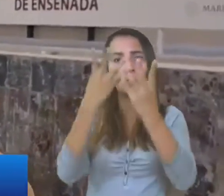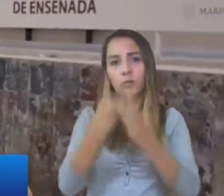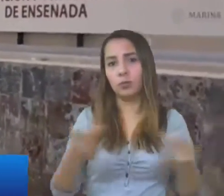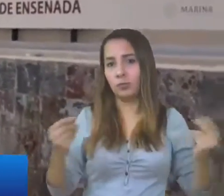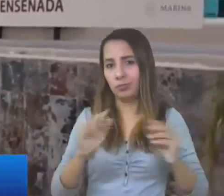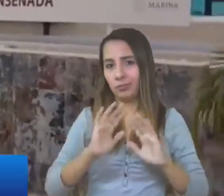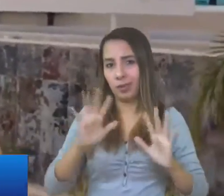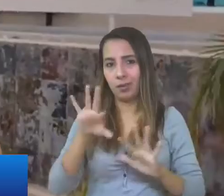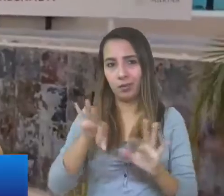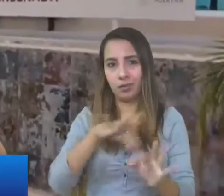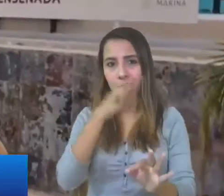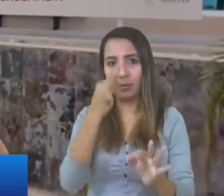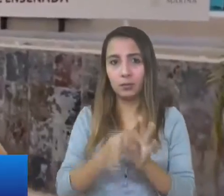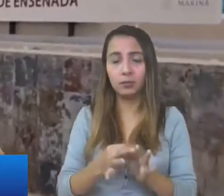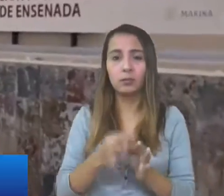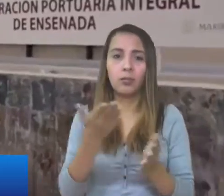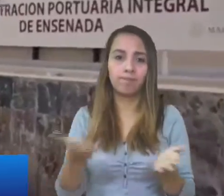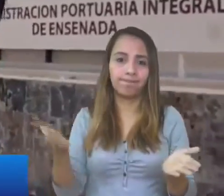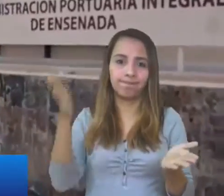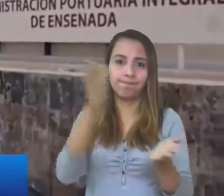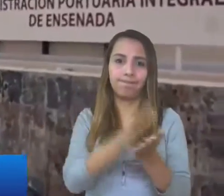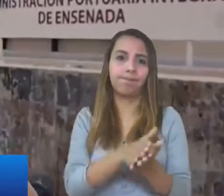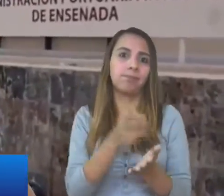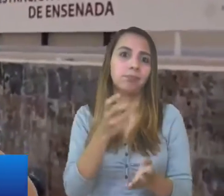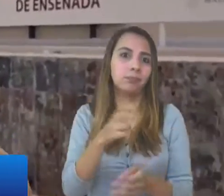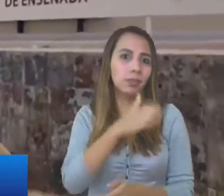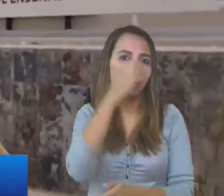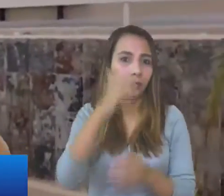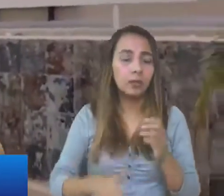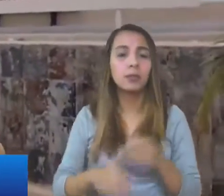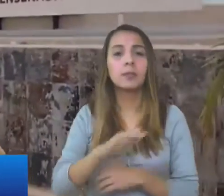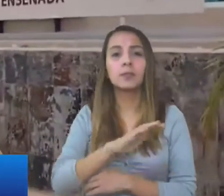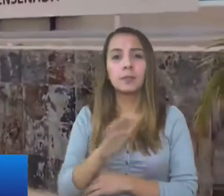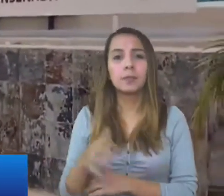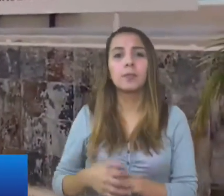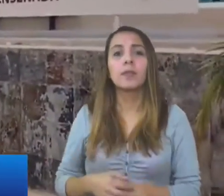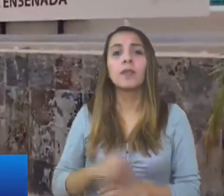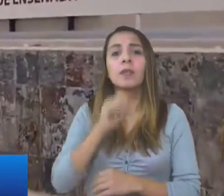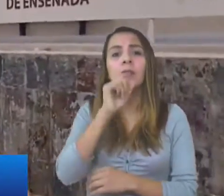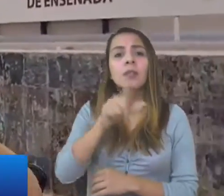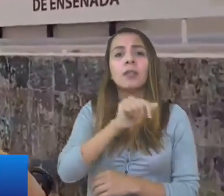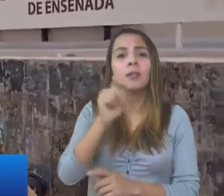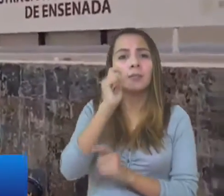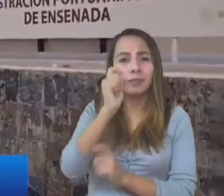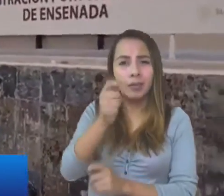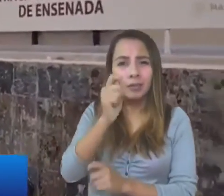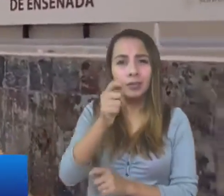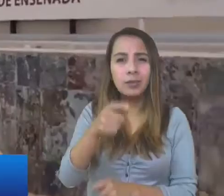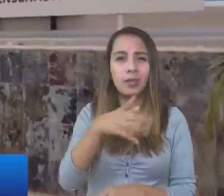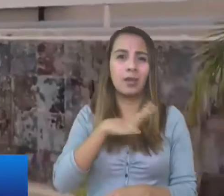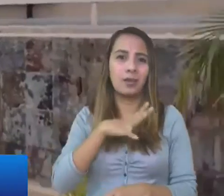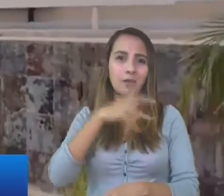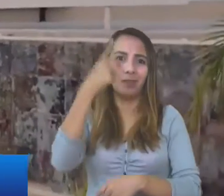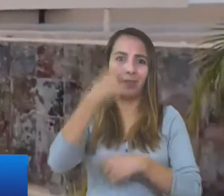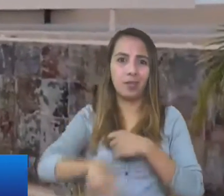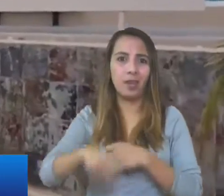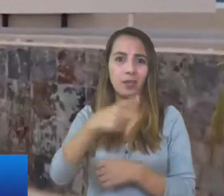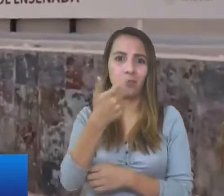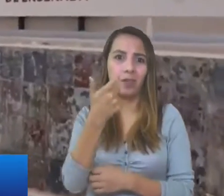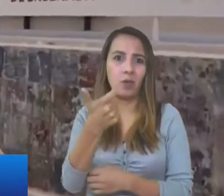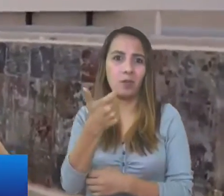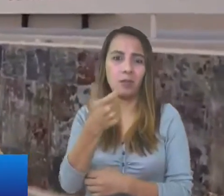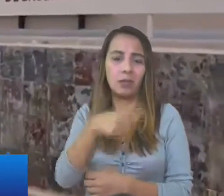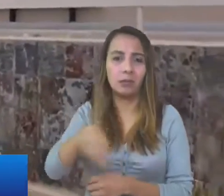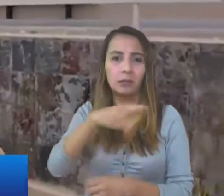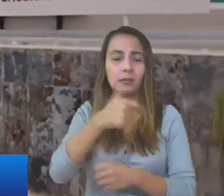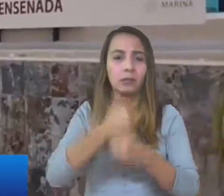de la comisión de pesca, el sentir y los resultados donde han sido afectados económicamente a un sector